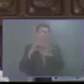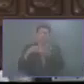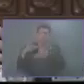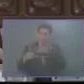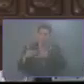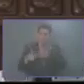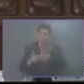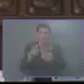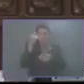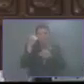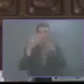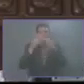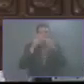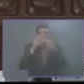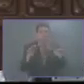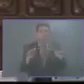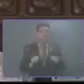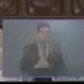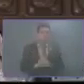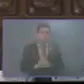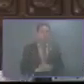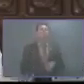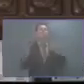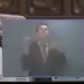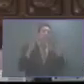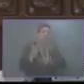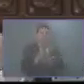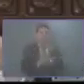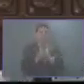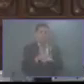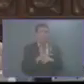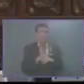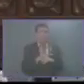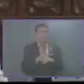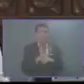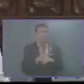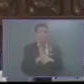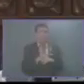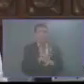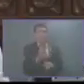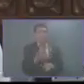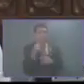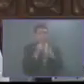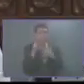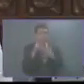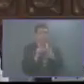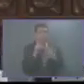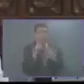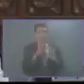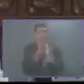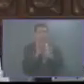generación que piensa diferente y que ha cambiado y que le exige muchísimo más a los diputados porque